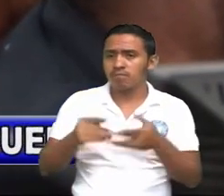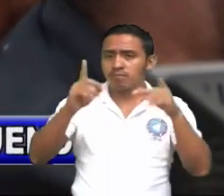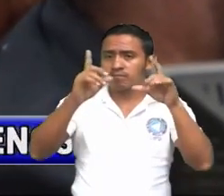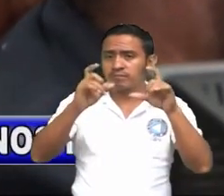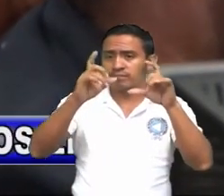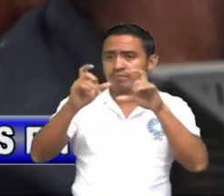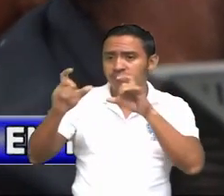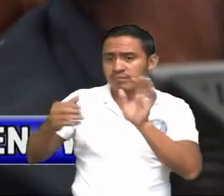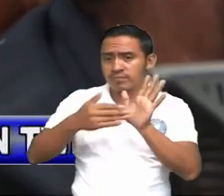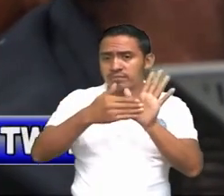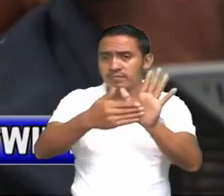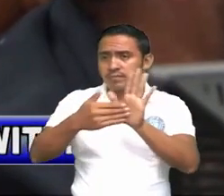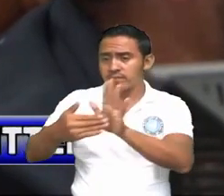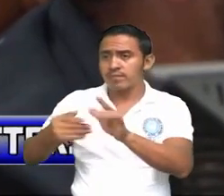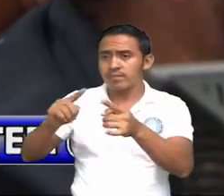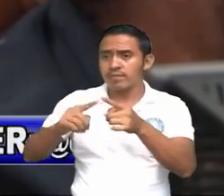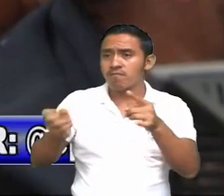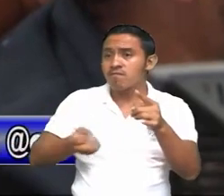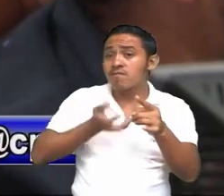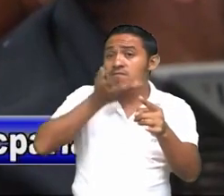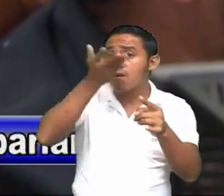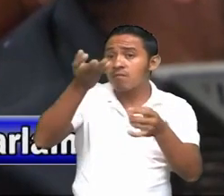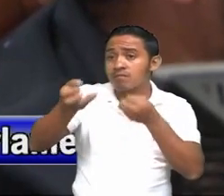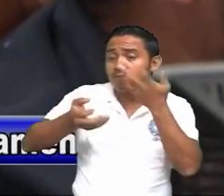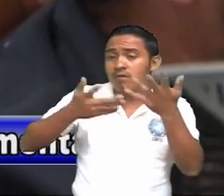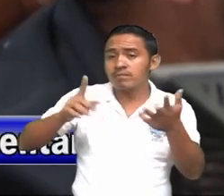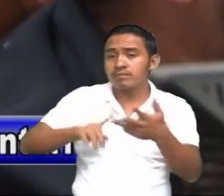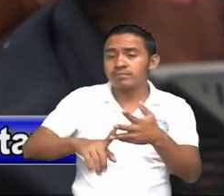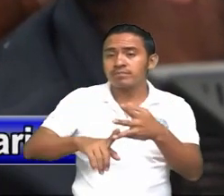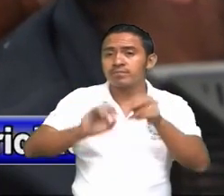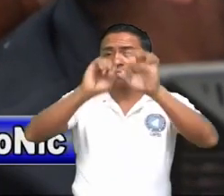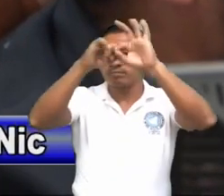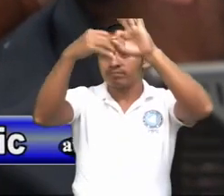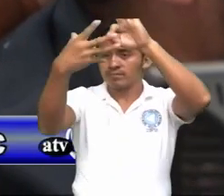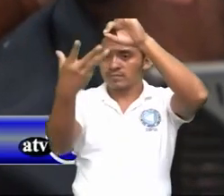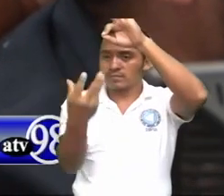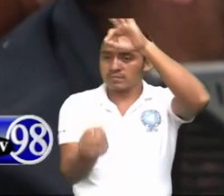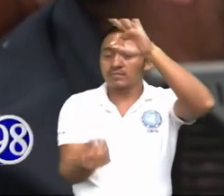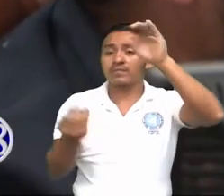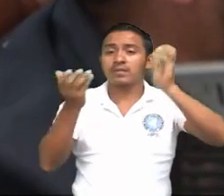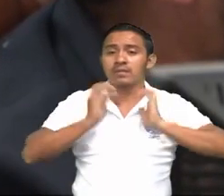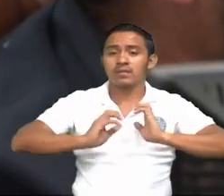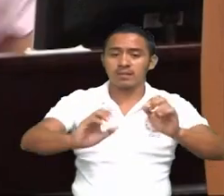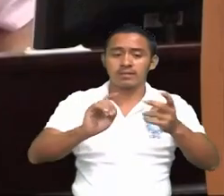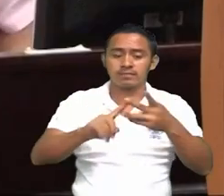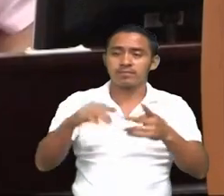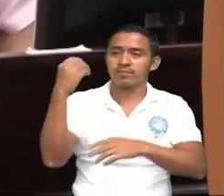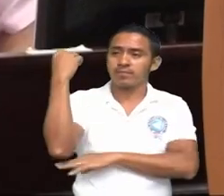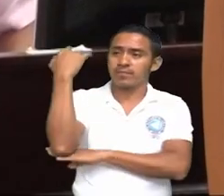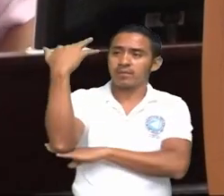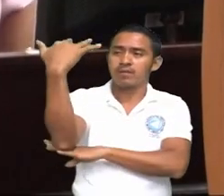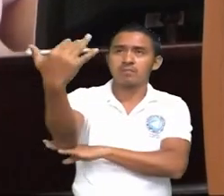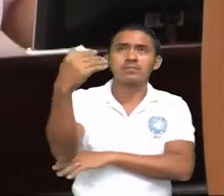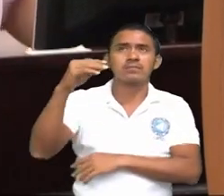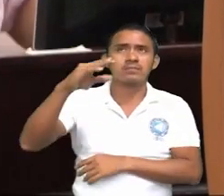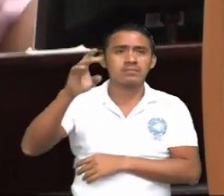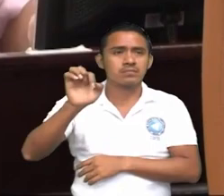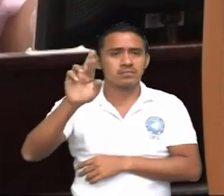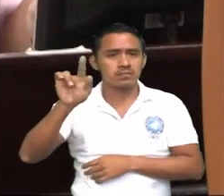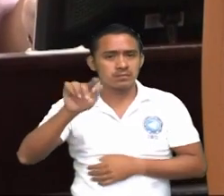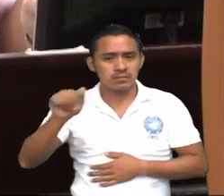foto, están llenas de flores, de parras de uvas en las calles, de cereza. A lo mejor Miguel no